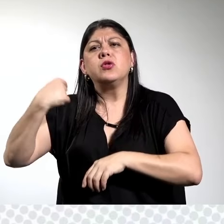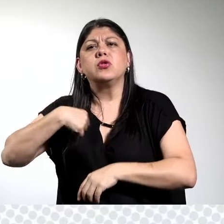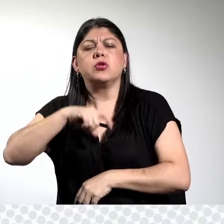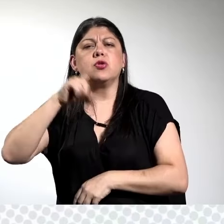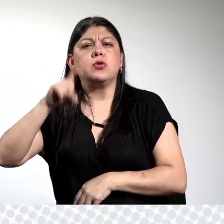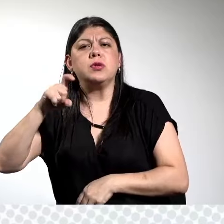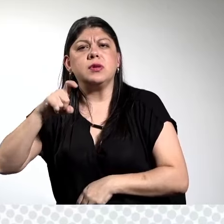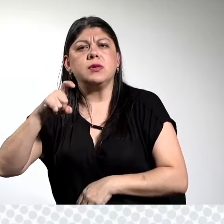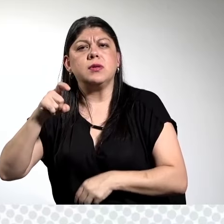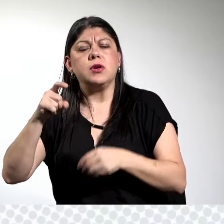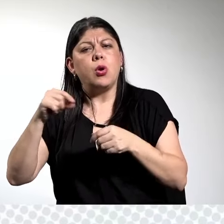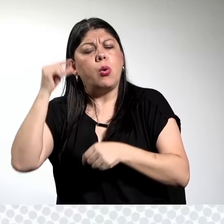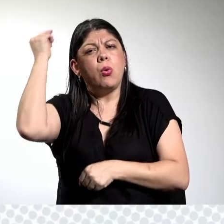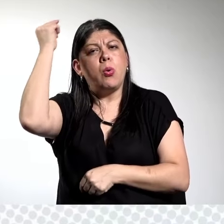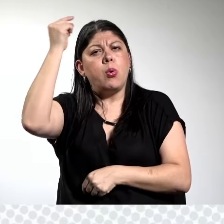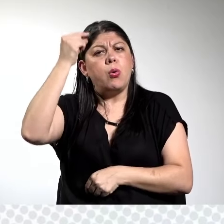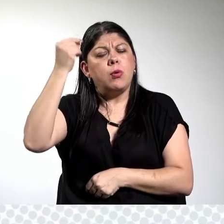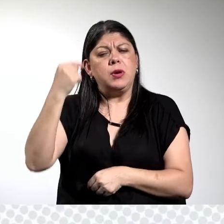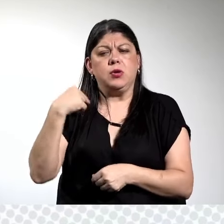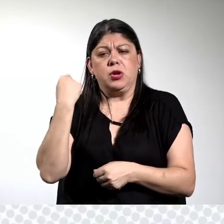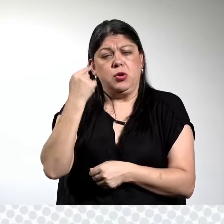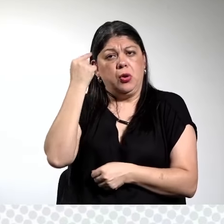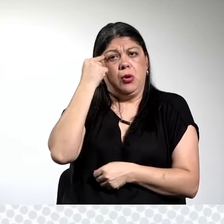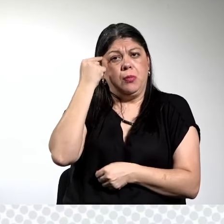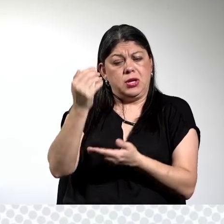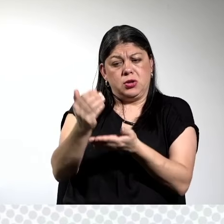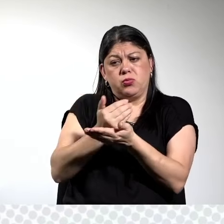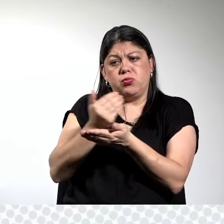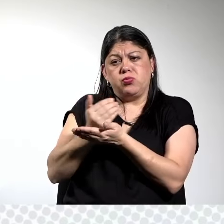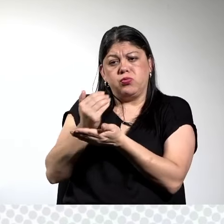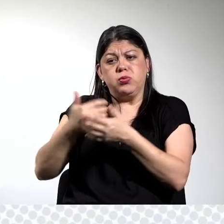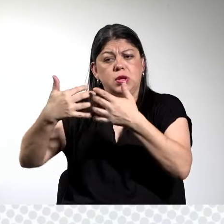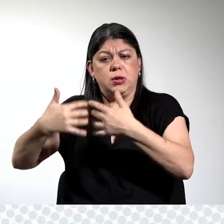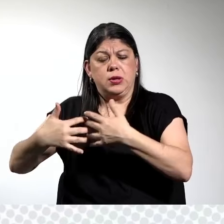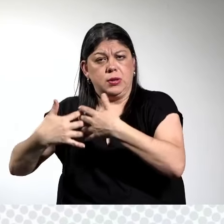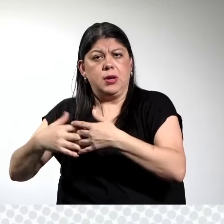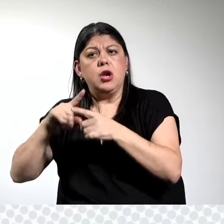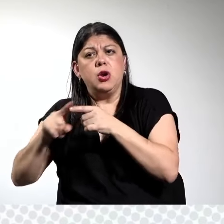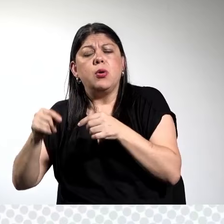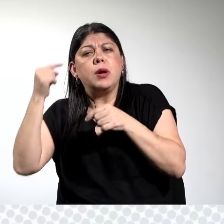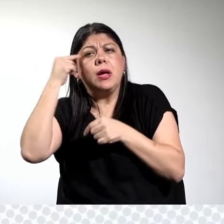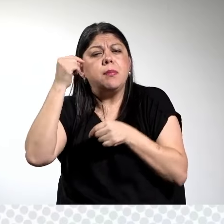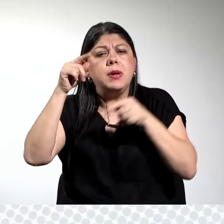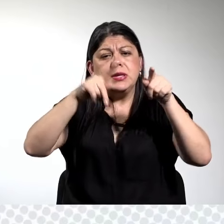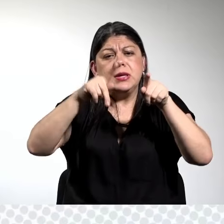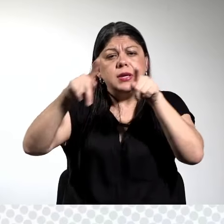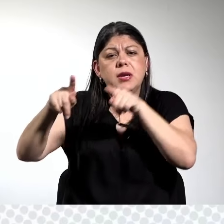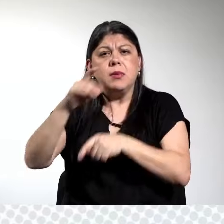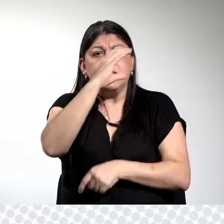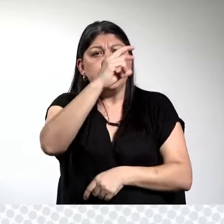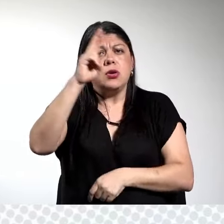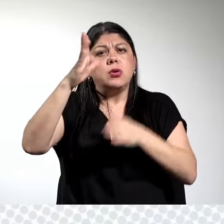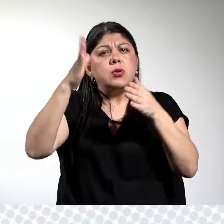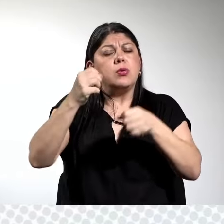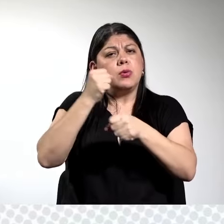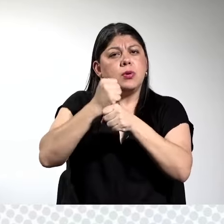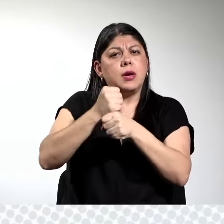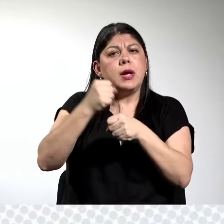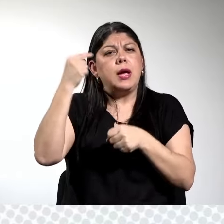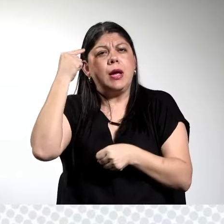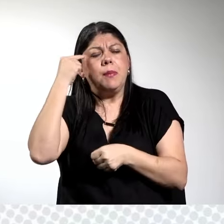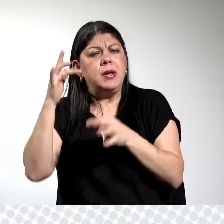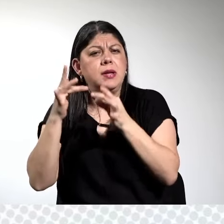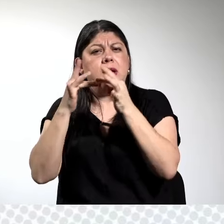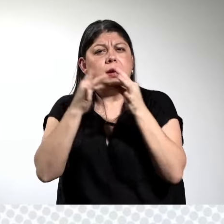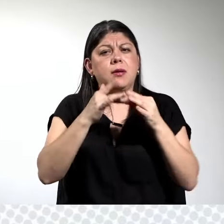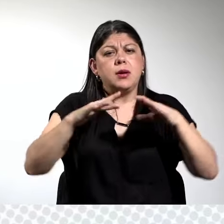entonces es un gobierno que no esté pensando en las ganancias de unos cuantos empresarios, sino en las necesidades del pueblo trabajador costarricense, y pensando muchísimo y